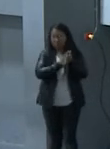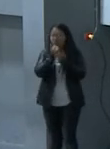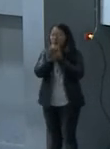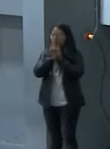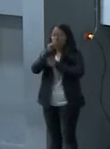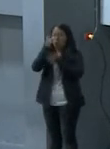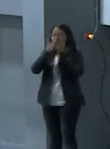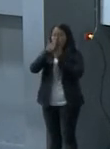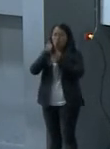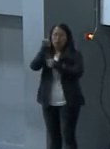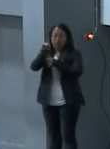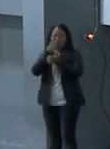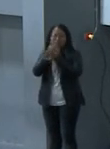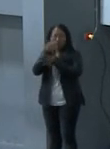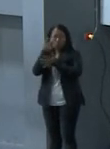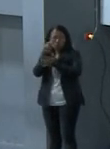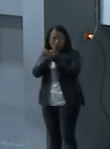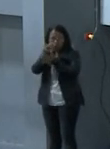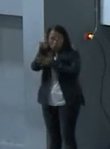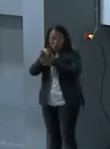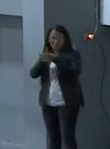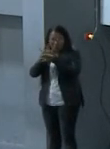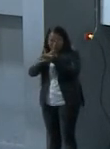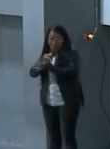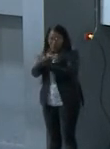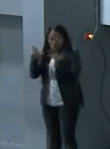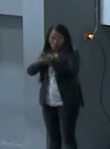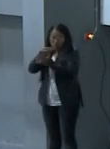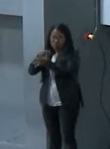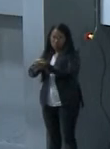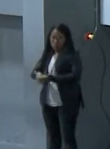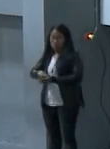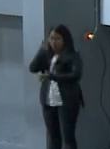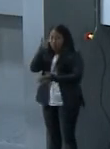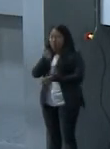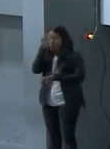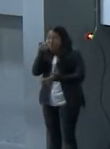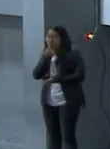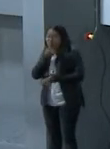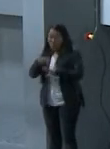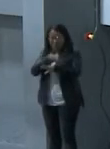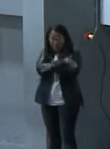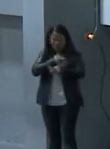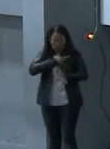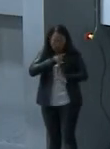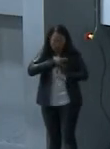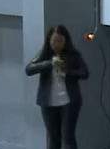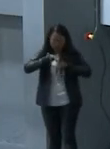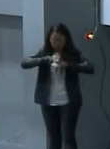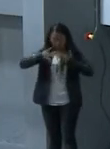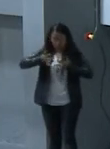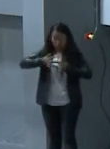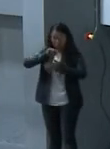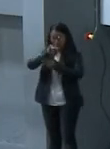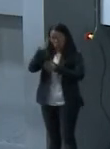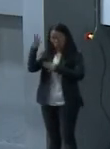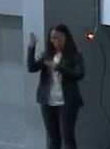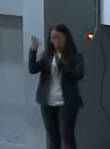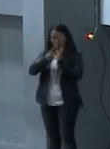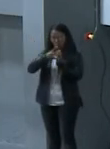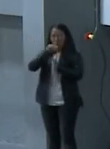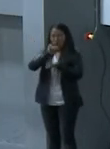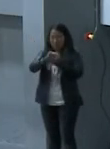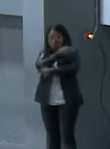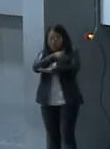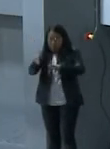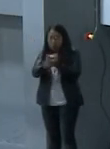se espera cubrir con el pasivo. En esa reunión nos informaron que la universidad dejó de pagar un poco más de 4.200 millones. Esa fue la cifra al